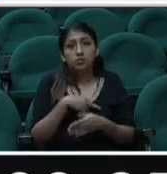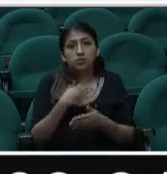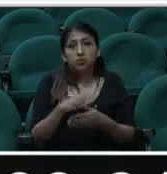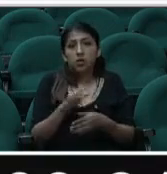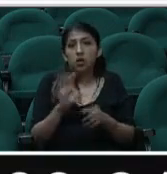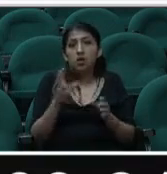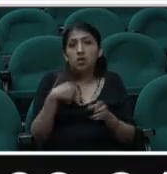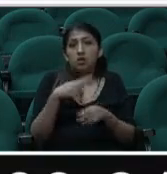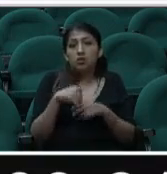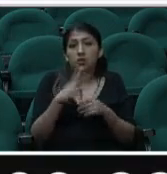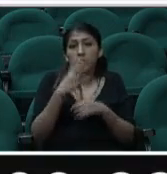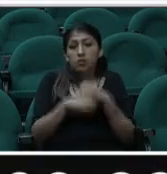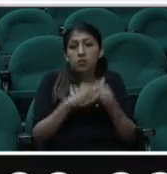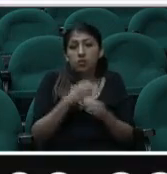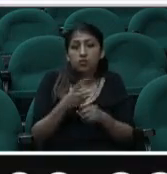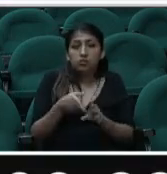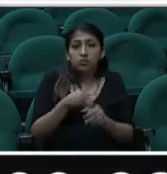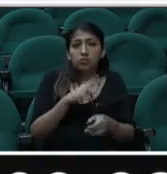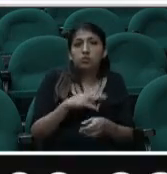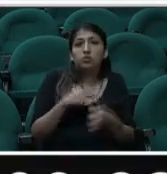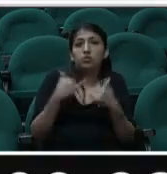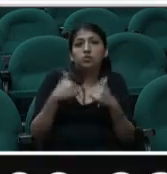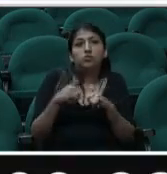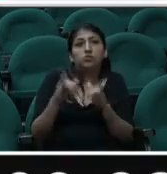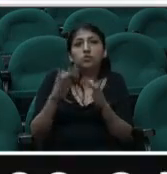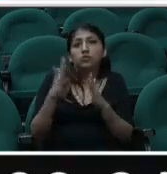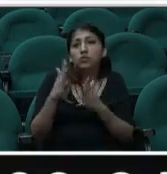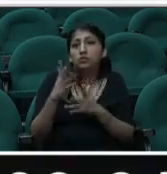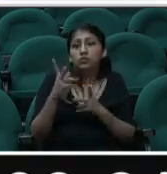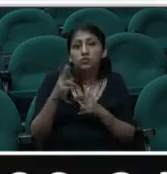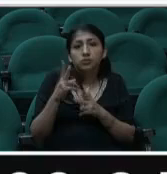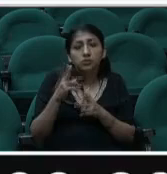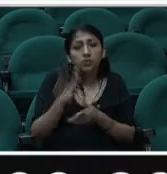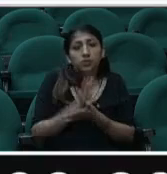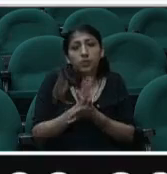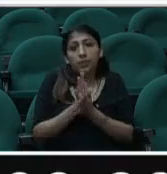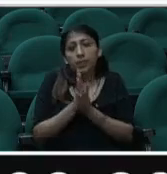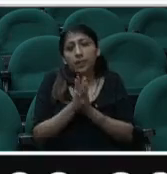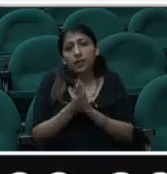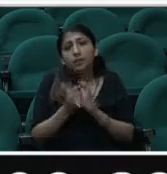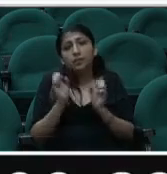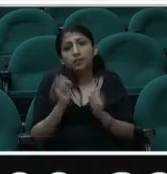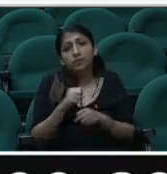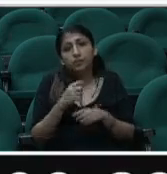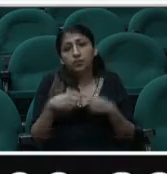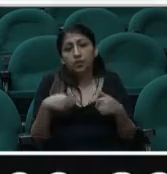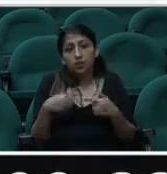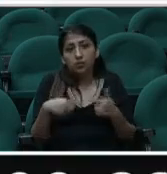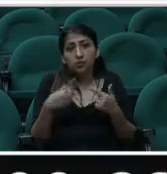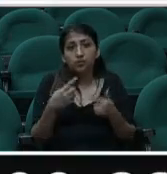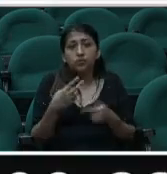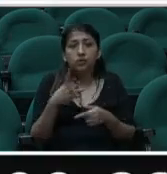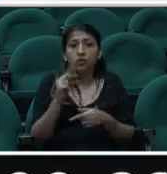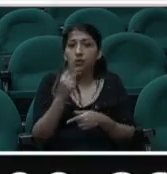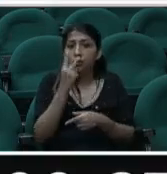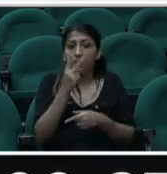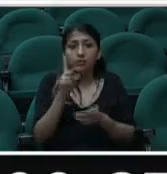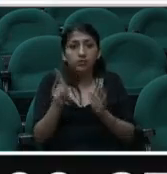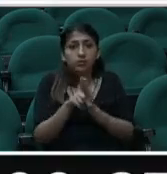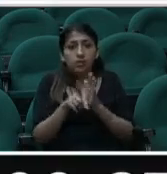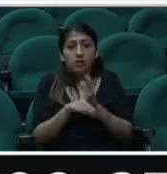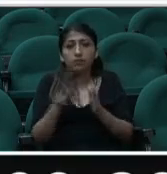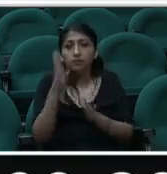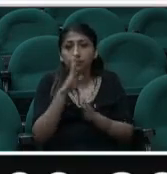periodo después de cuatro años saldremos y con las exigencias que hagamos las podemos hacer todos los días no veremos ese